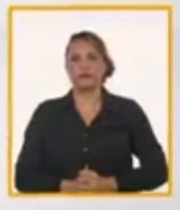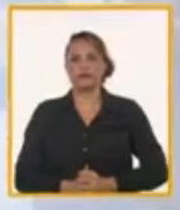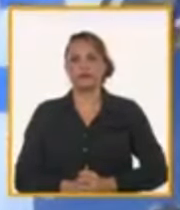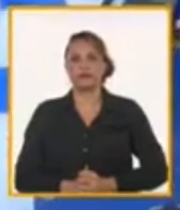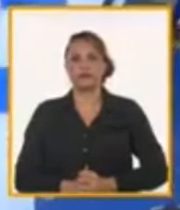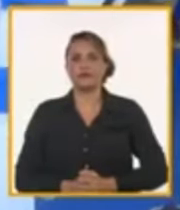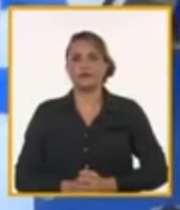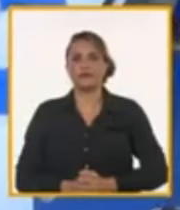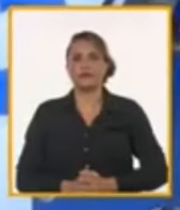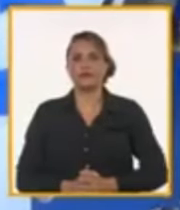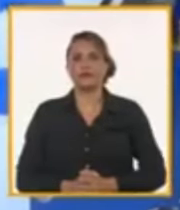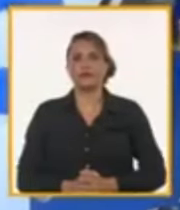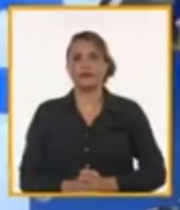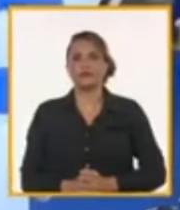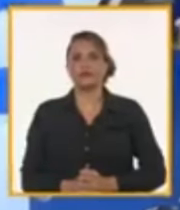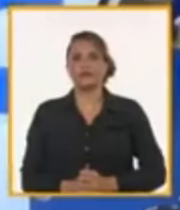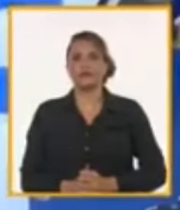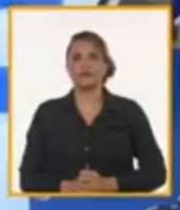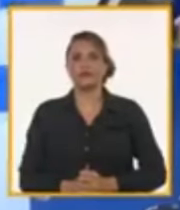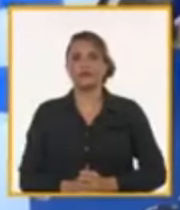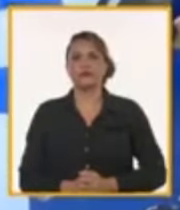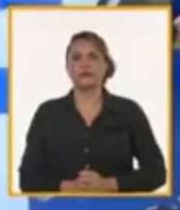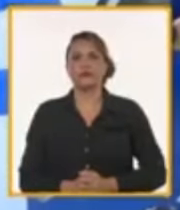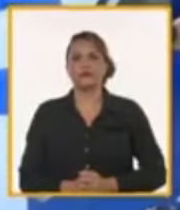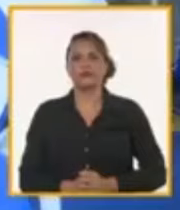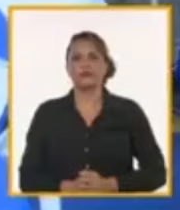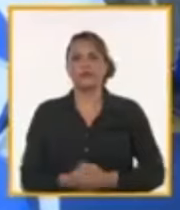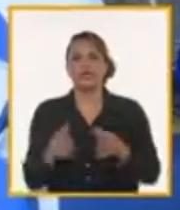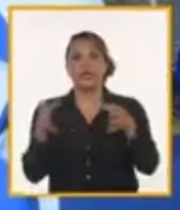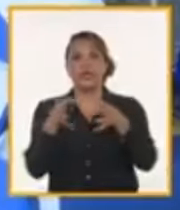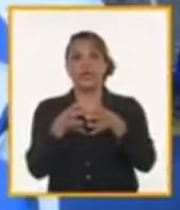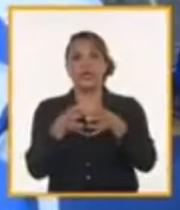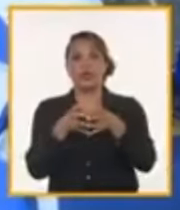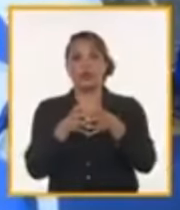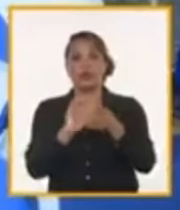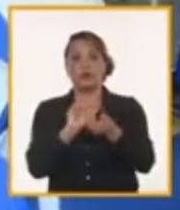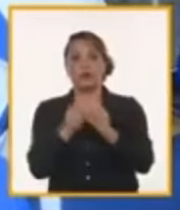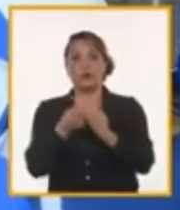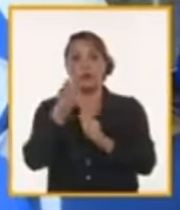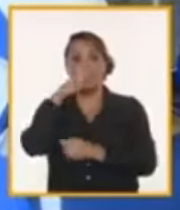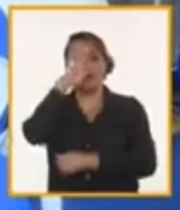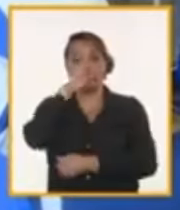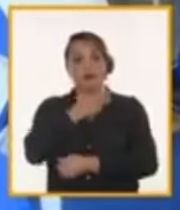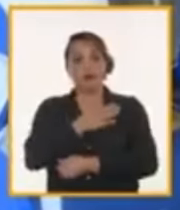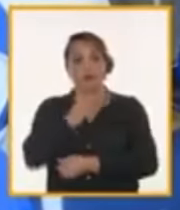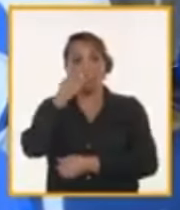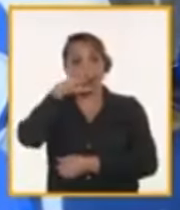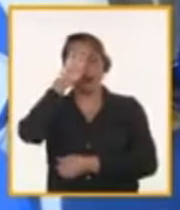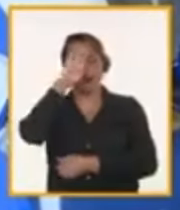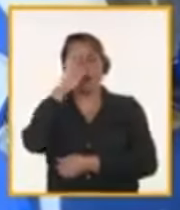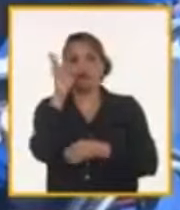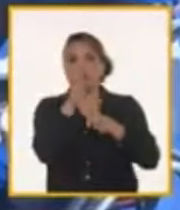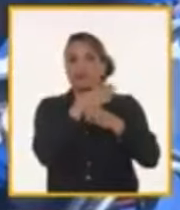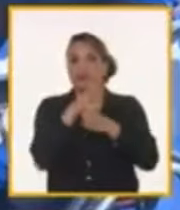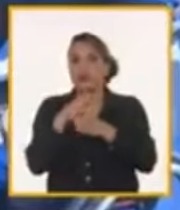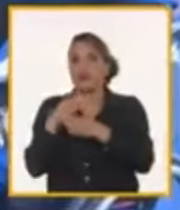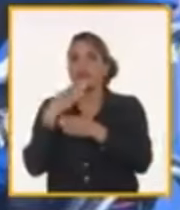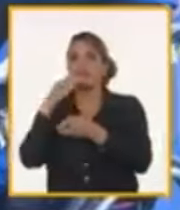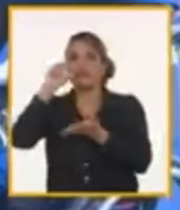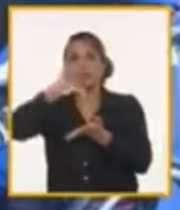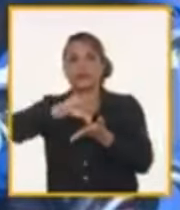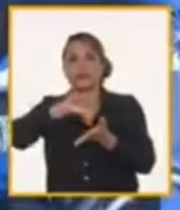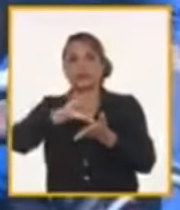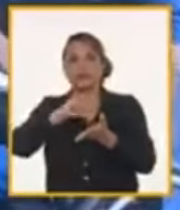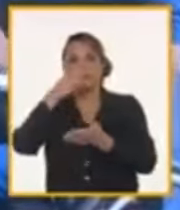día bueno hoy el movimiento deportivo cubano y diferentes centros importantes de la capital del país